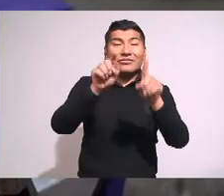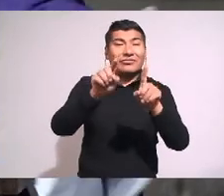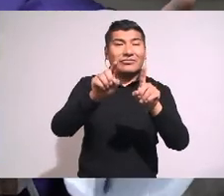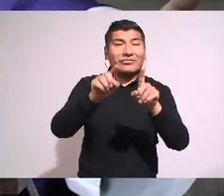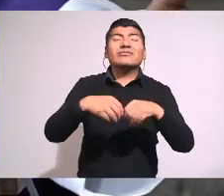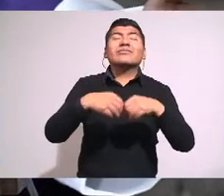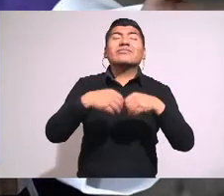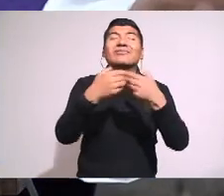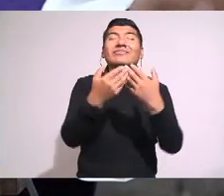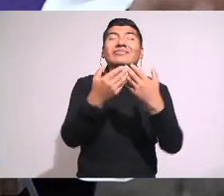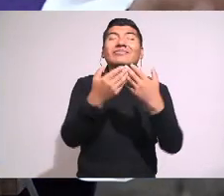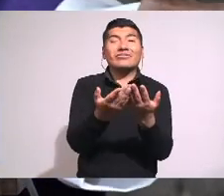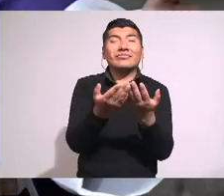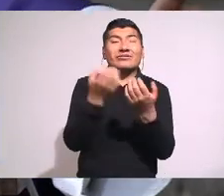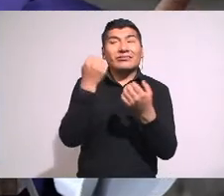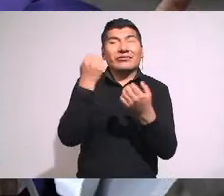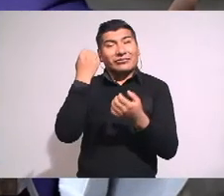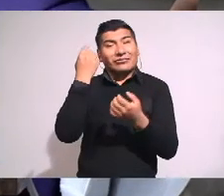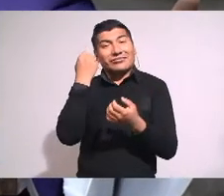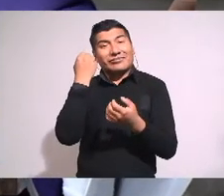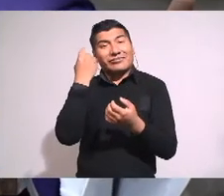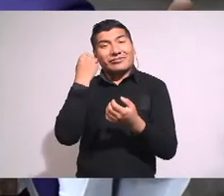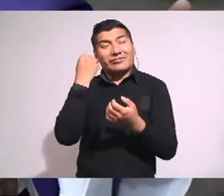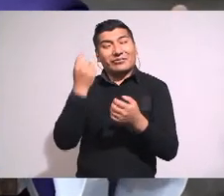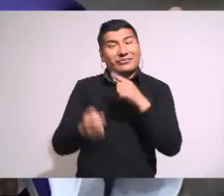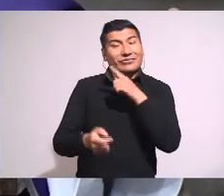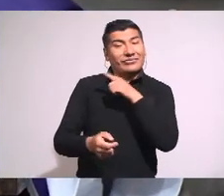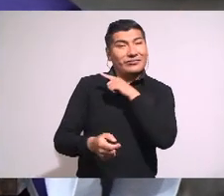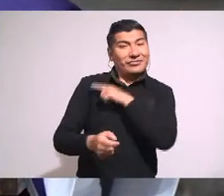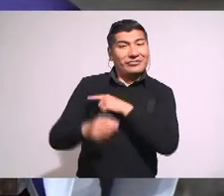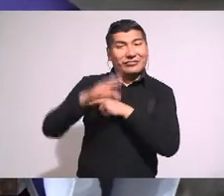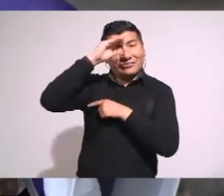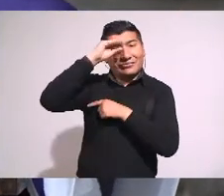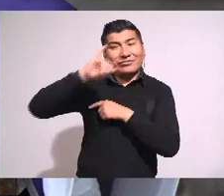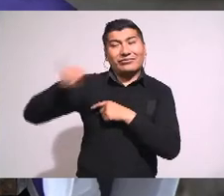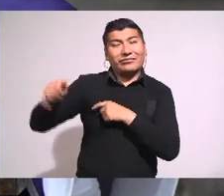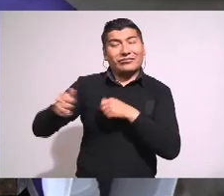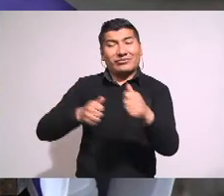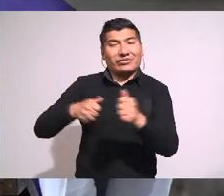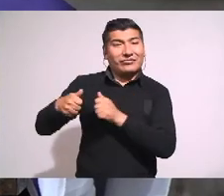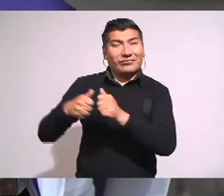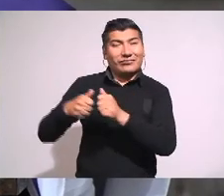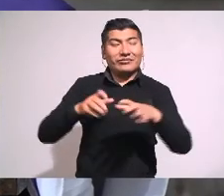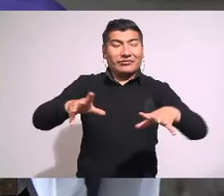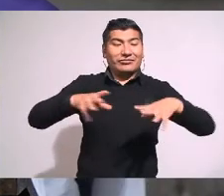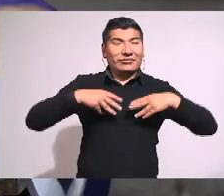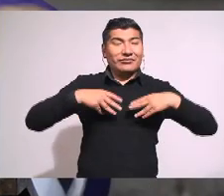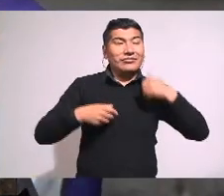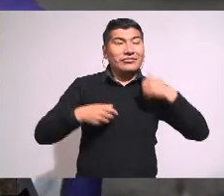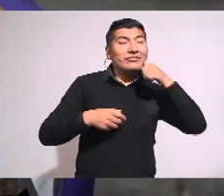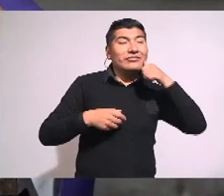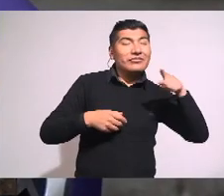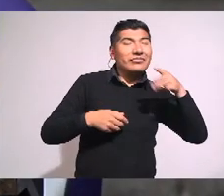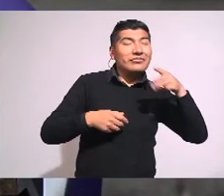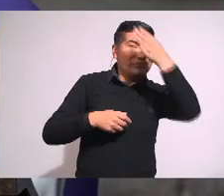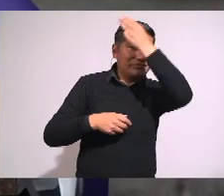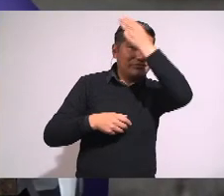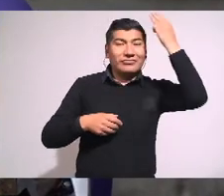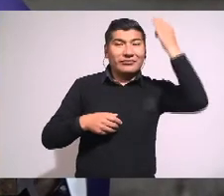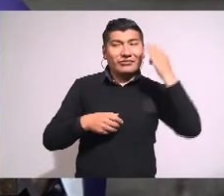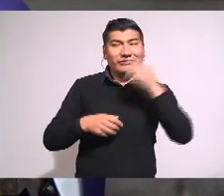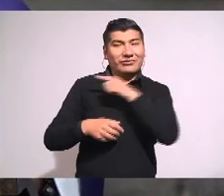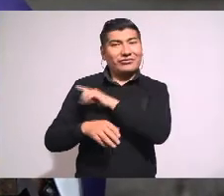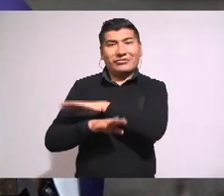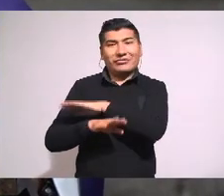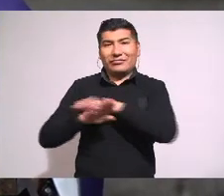Si no, ¿cómo podría haber comprendido y aceptado José a María con un hijo que no era el suyo?